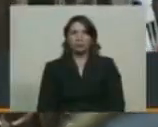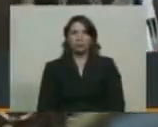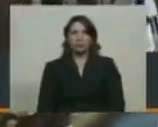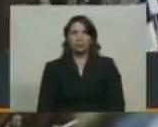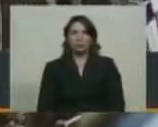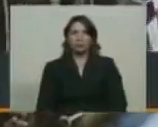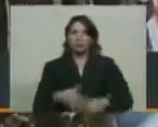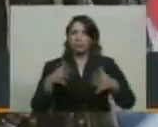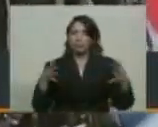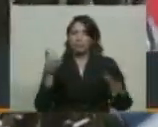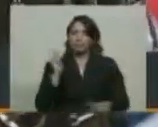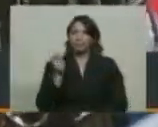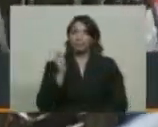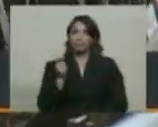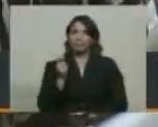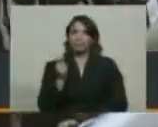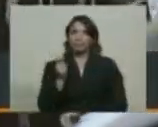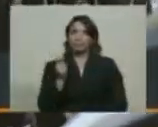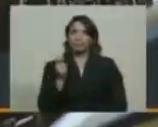Grandes tareas